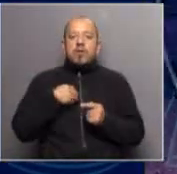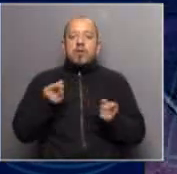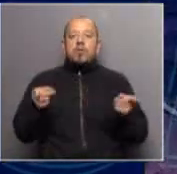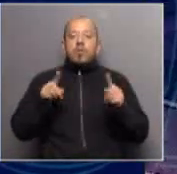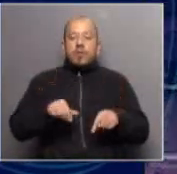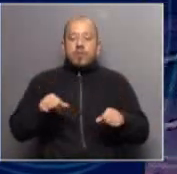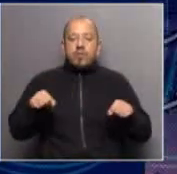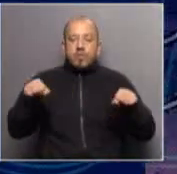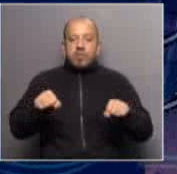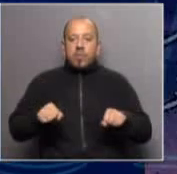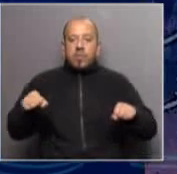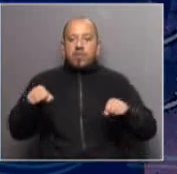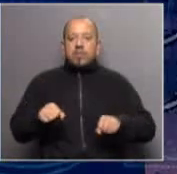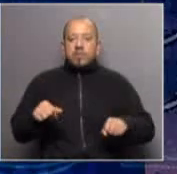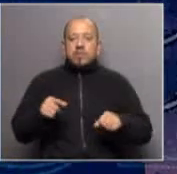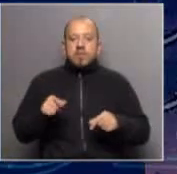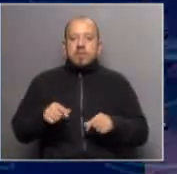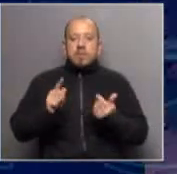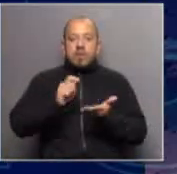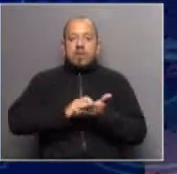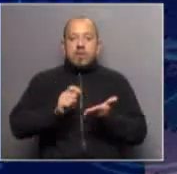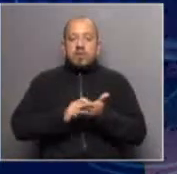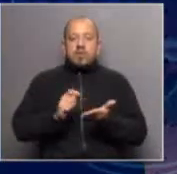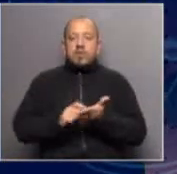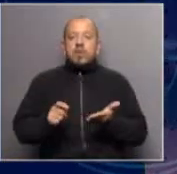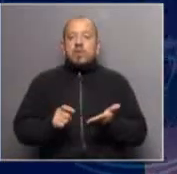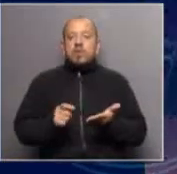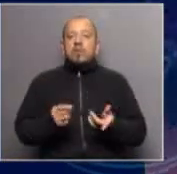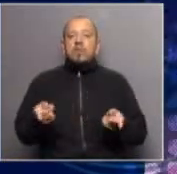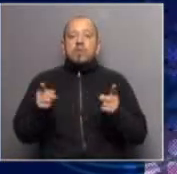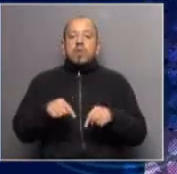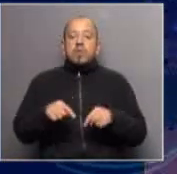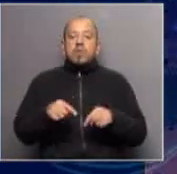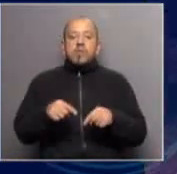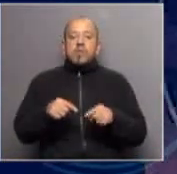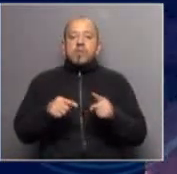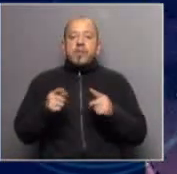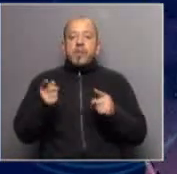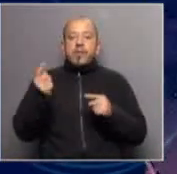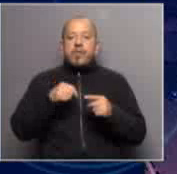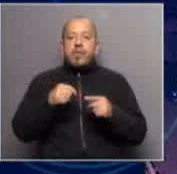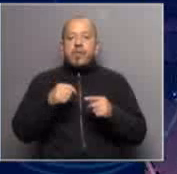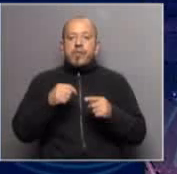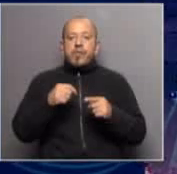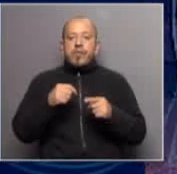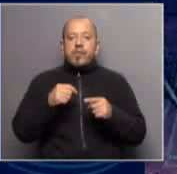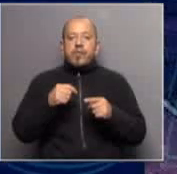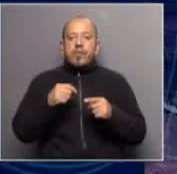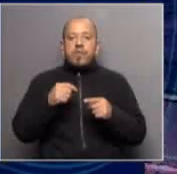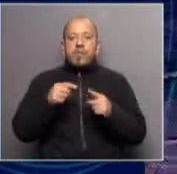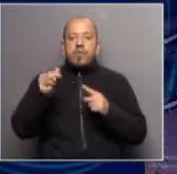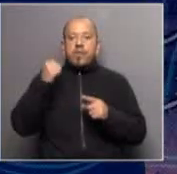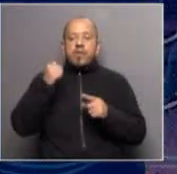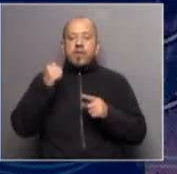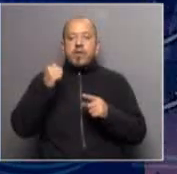volviendo, a una hoja para anotarlo, cuando estaba volviendo... me cayó el estribillo que tenía tirado allá en el fondo de la